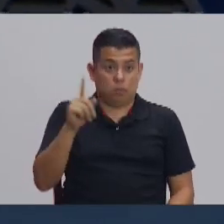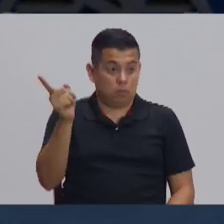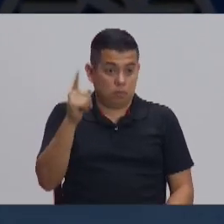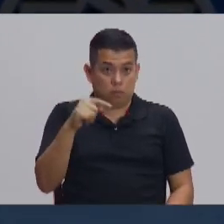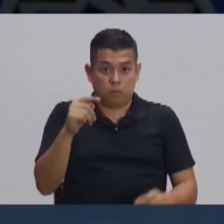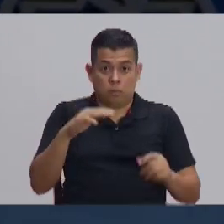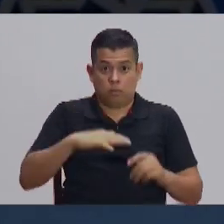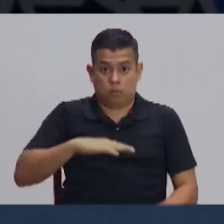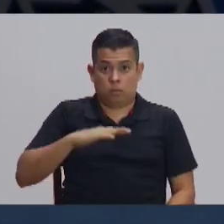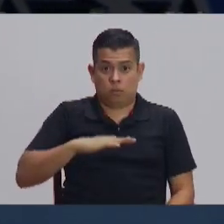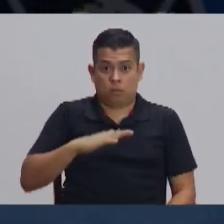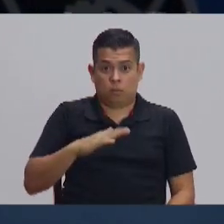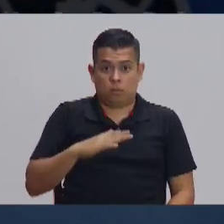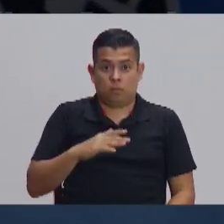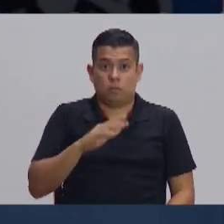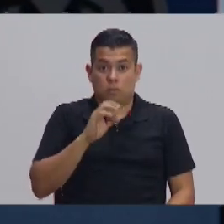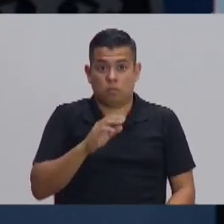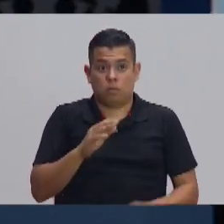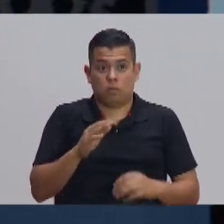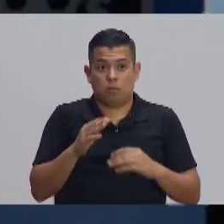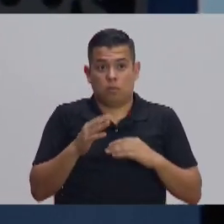venido en esta tarde